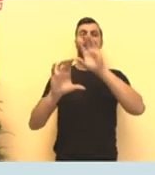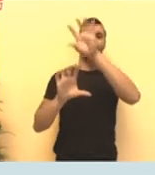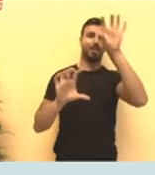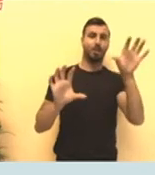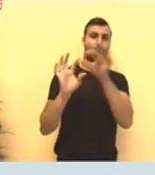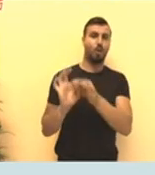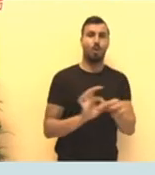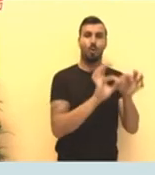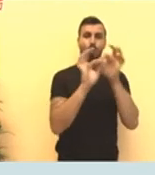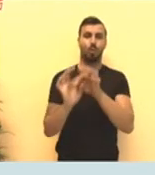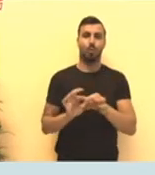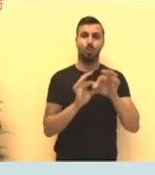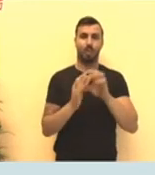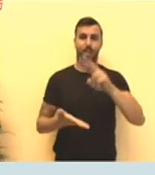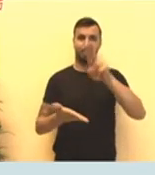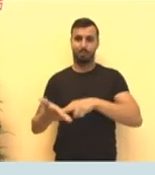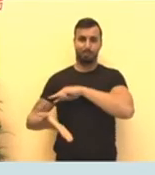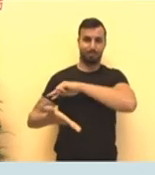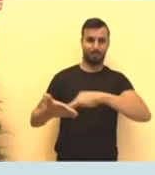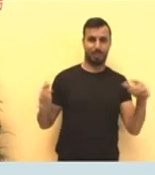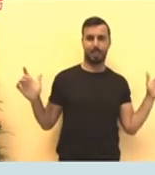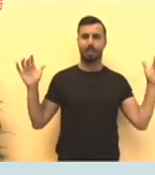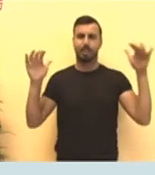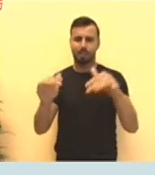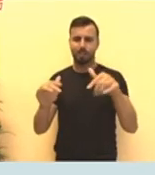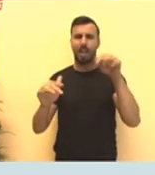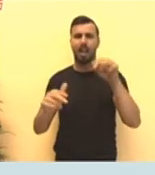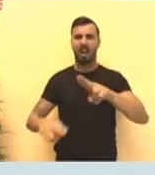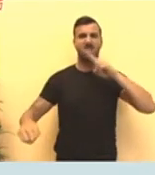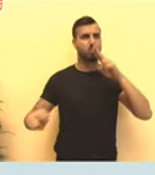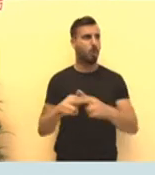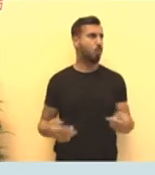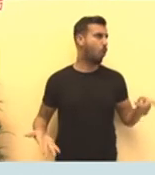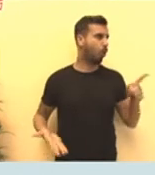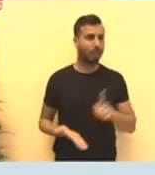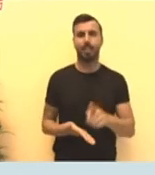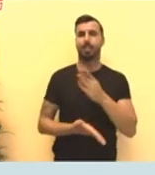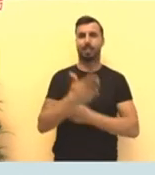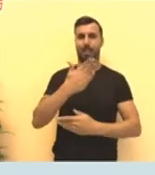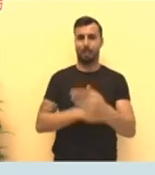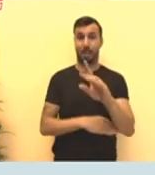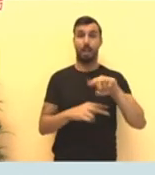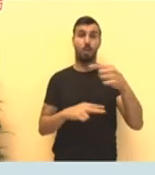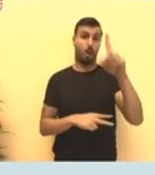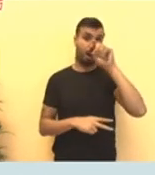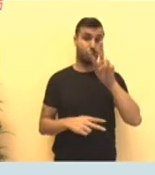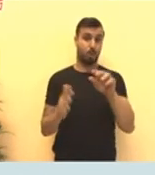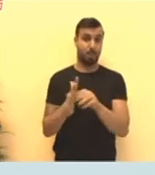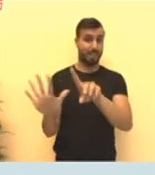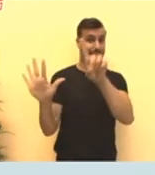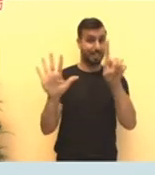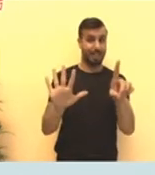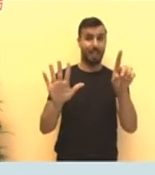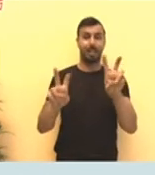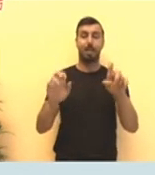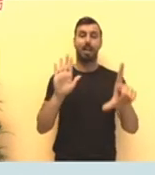Personas con Discapacidad, se vuelve a hablar otra vez de discapacidad. Y en el 2006, con la Ley de Promoción de la Autonomía Personal